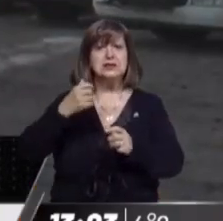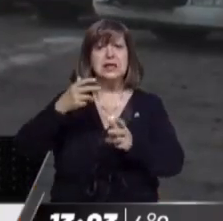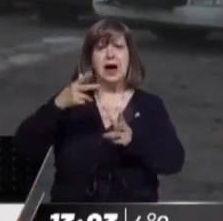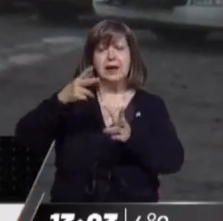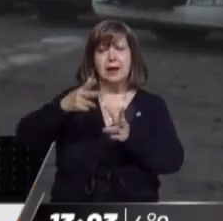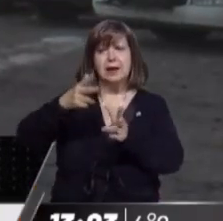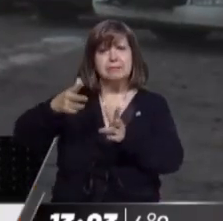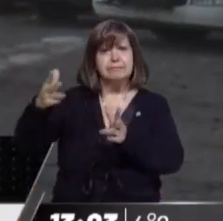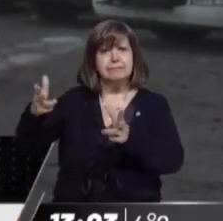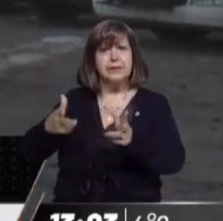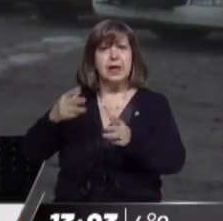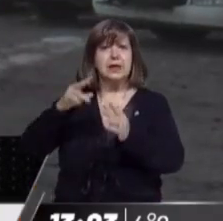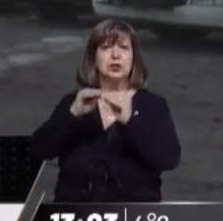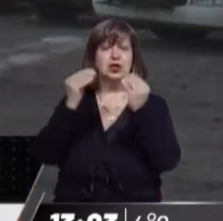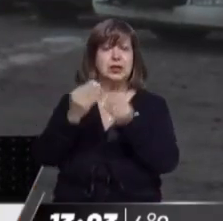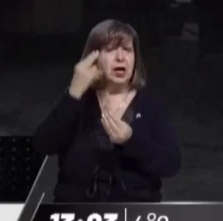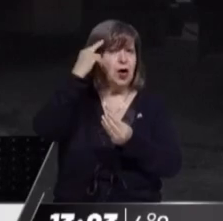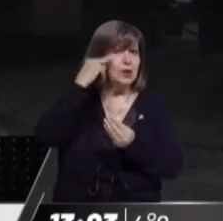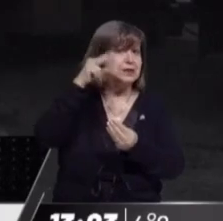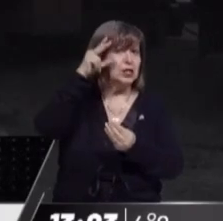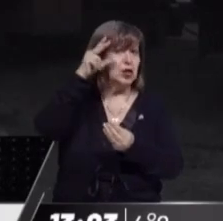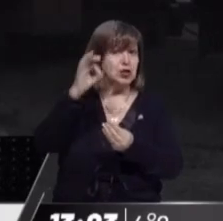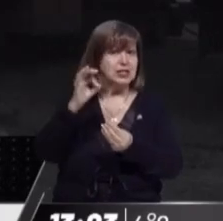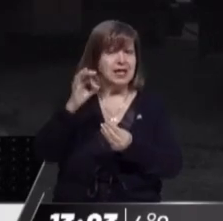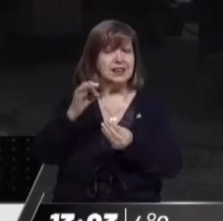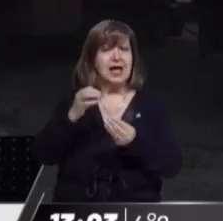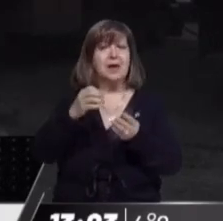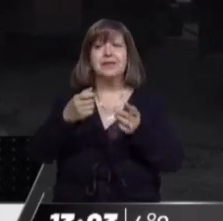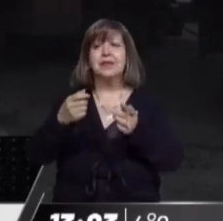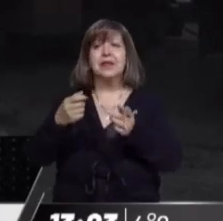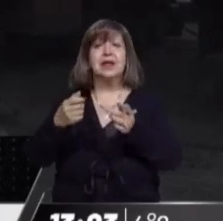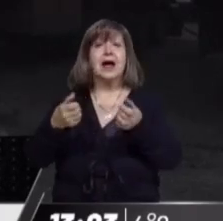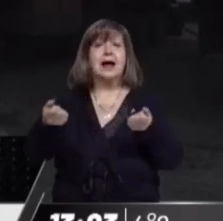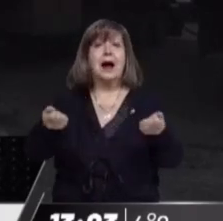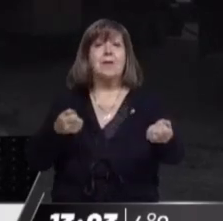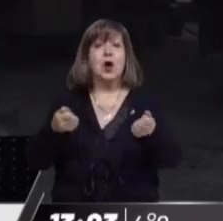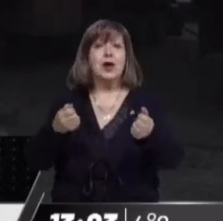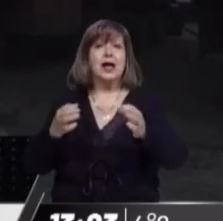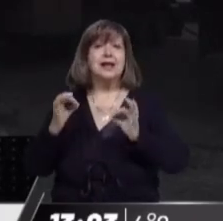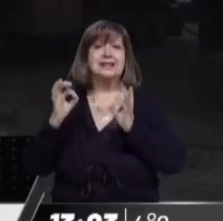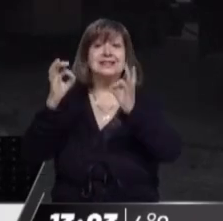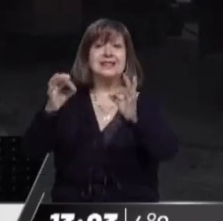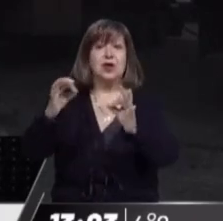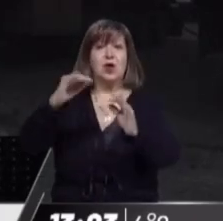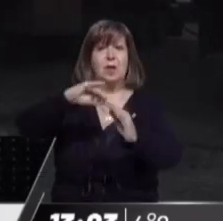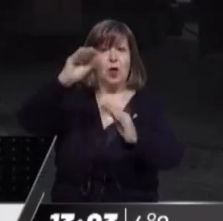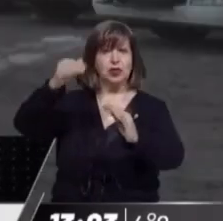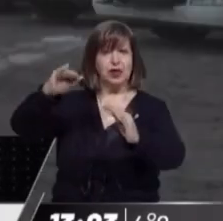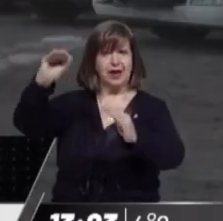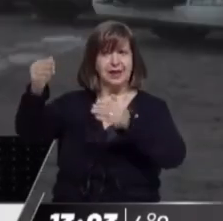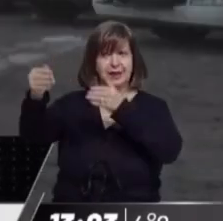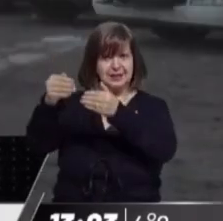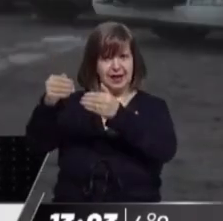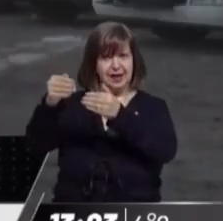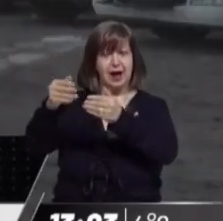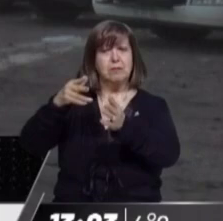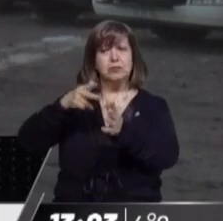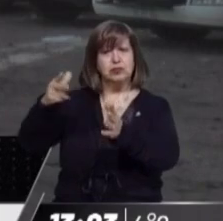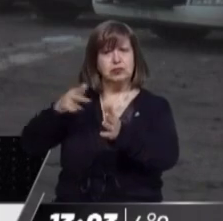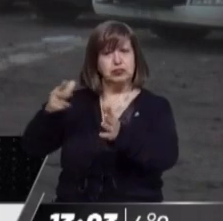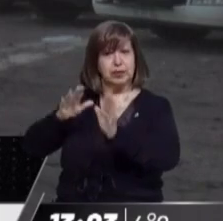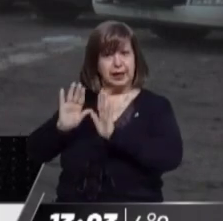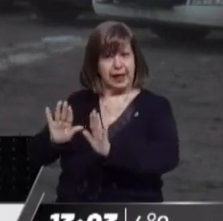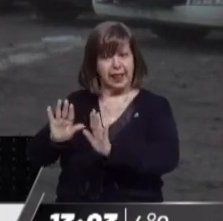3 escalones con una capacidad de 980 camiones ya en alta montaña. Estos 3 escalones están contenidos desde el punto de vista de